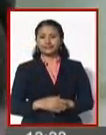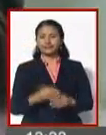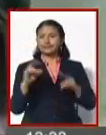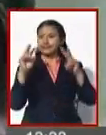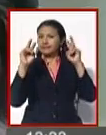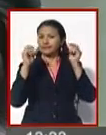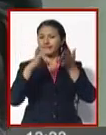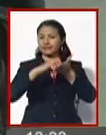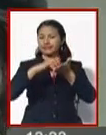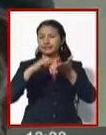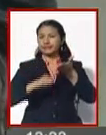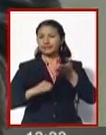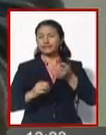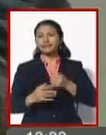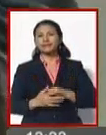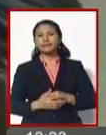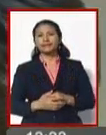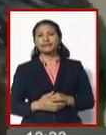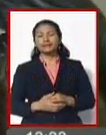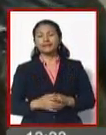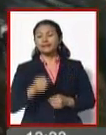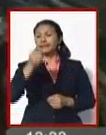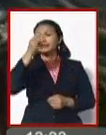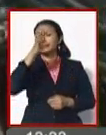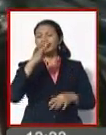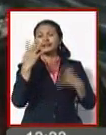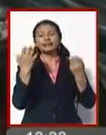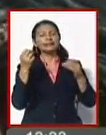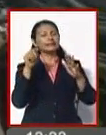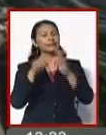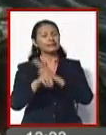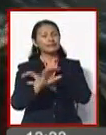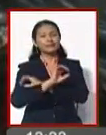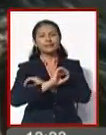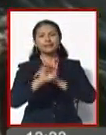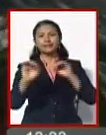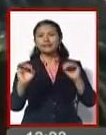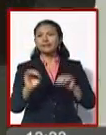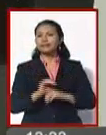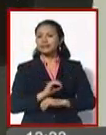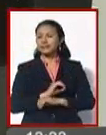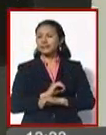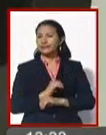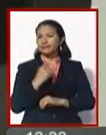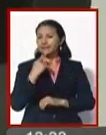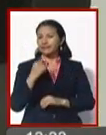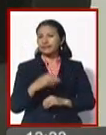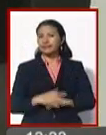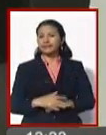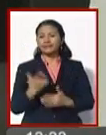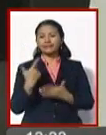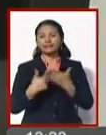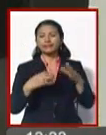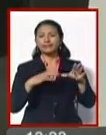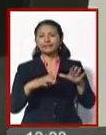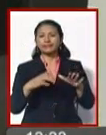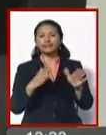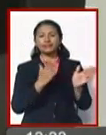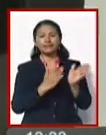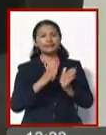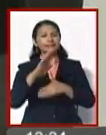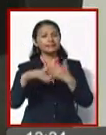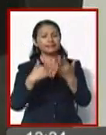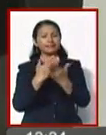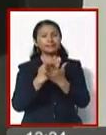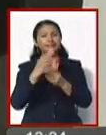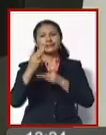este tema del aborto. Dios no quiere más matanzas de ninguna clase. Los acontecimientos que están sucediendo en